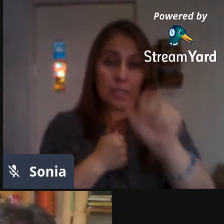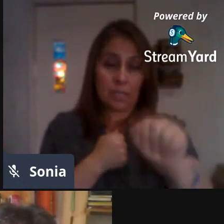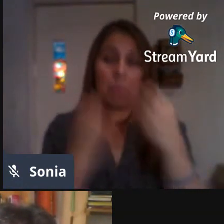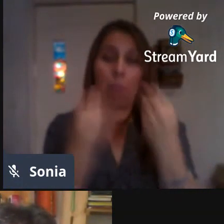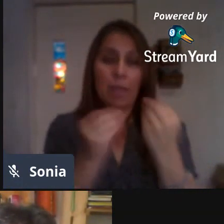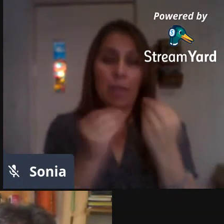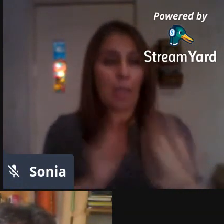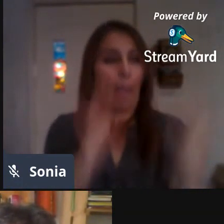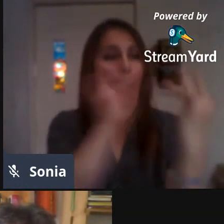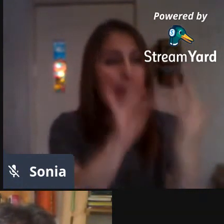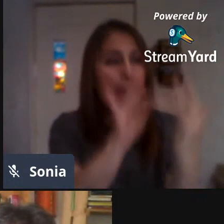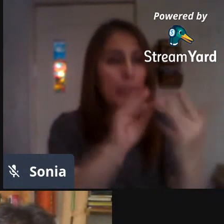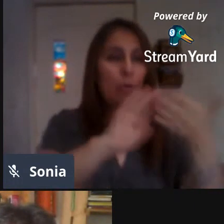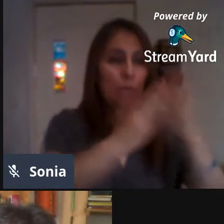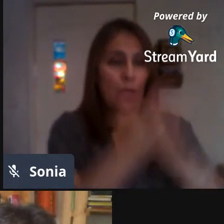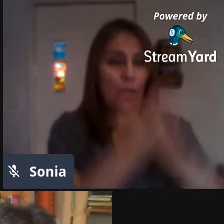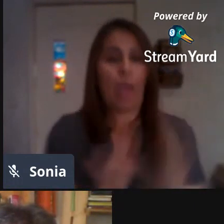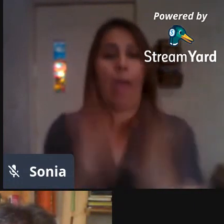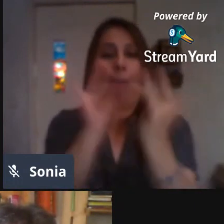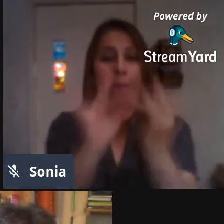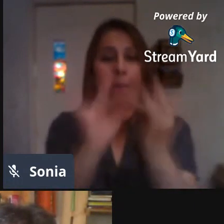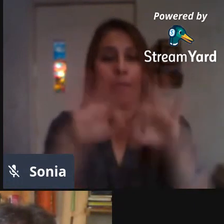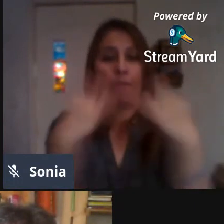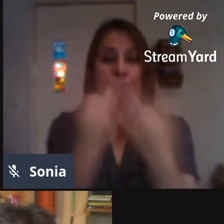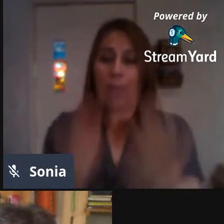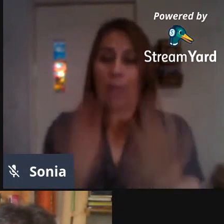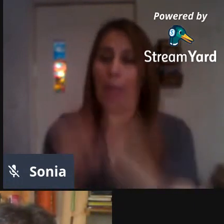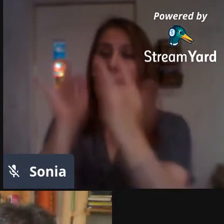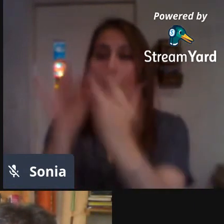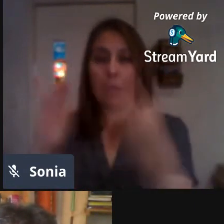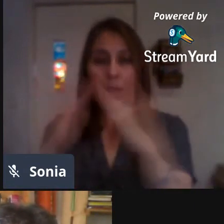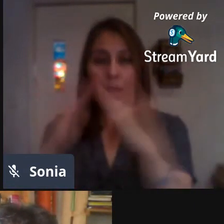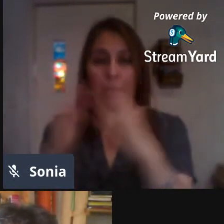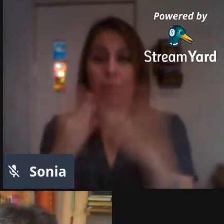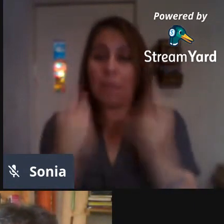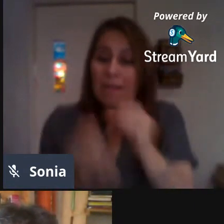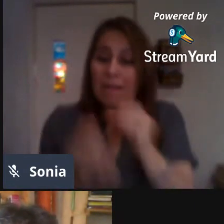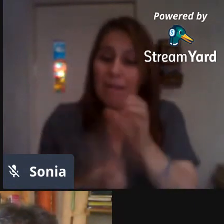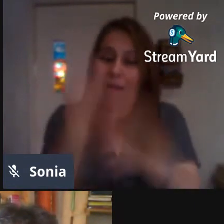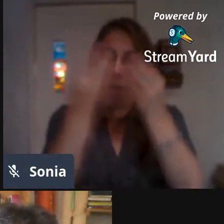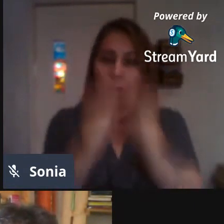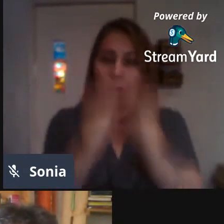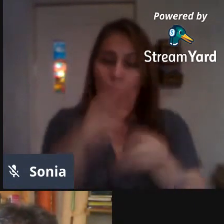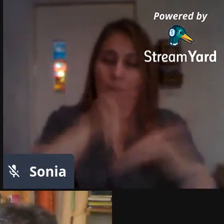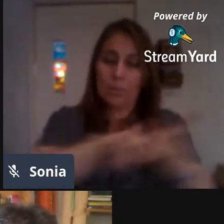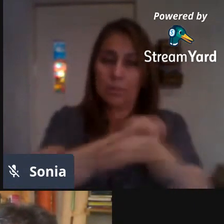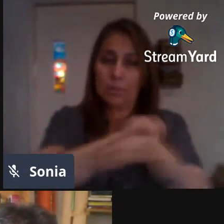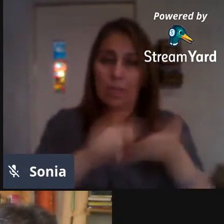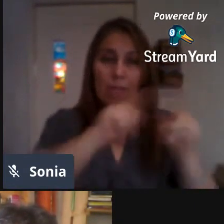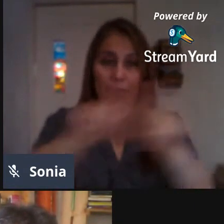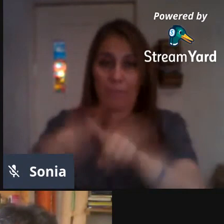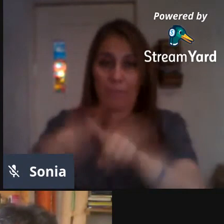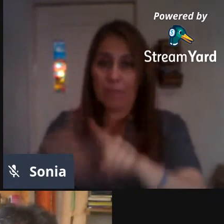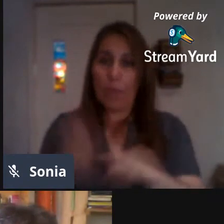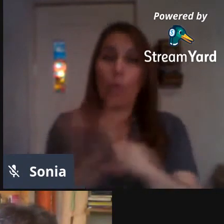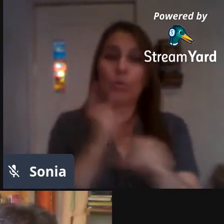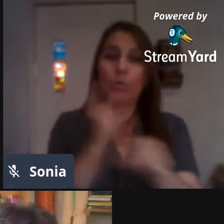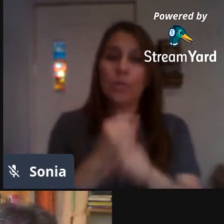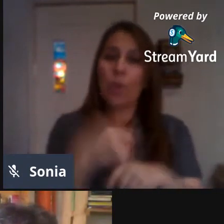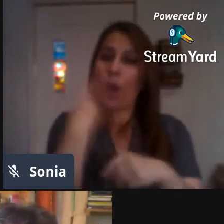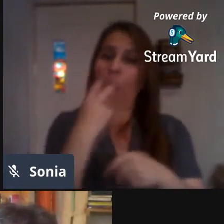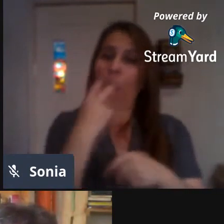construyendo unas nuevas formas de lectura y de escritura a partir también de elementos de la oralidad y de la música